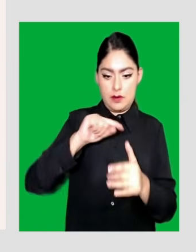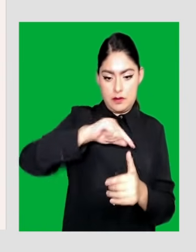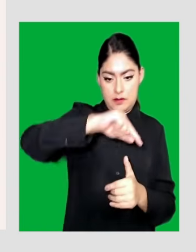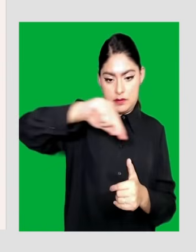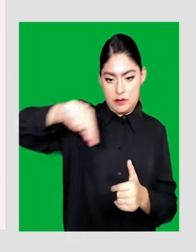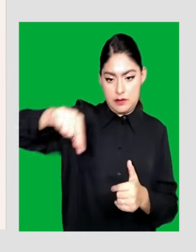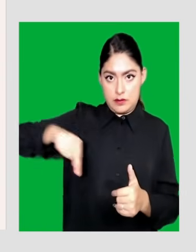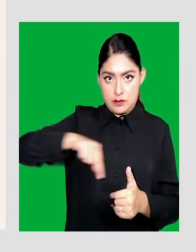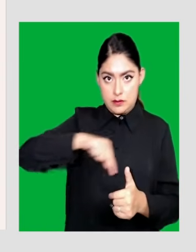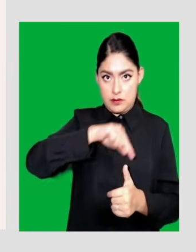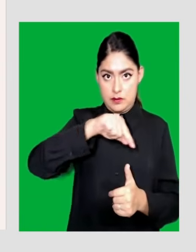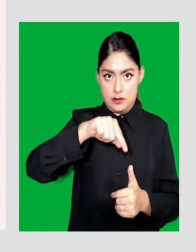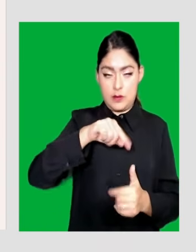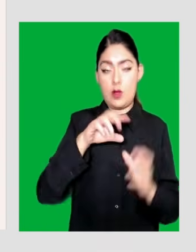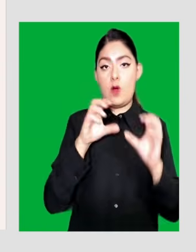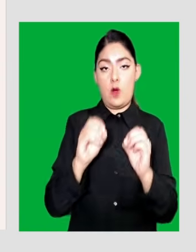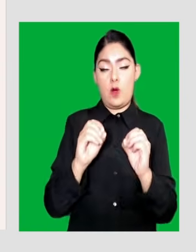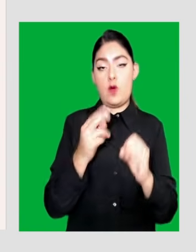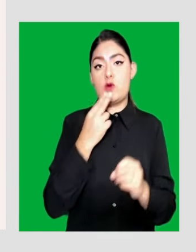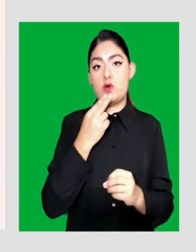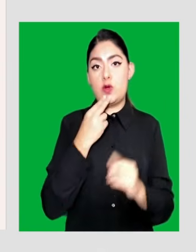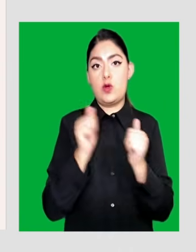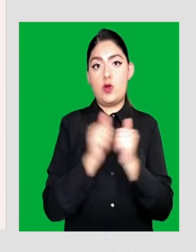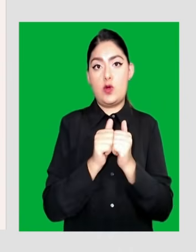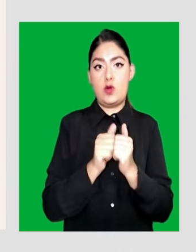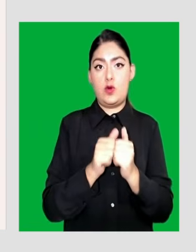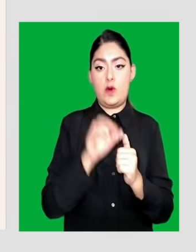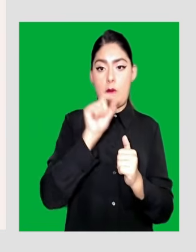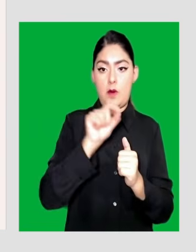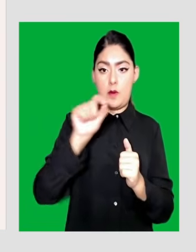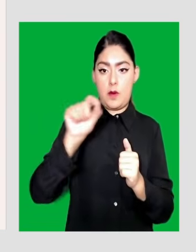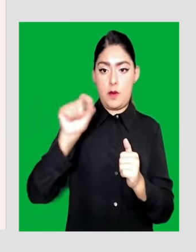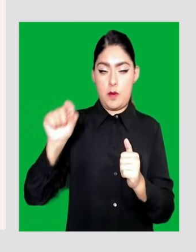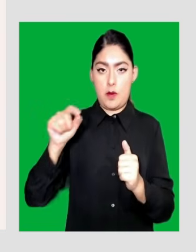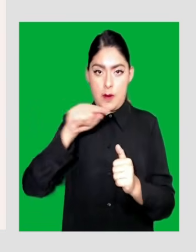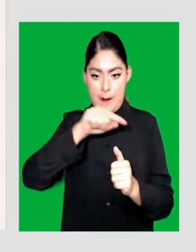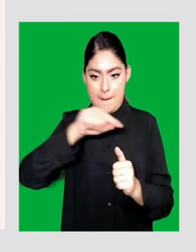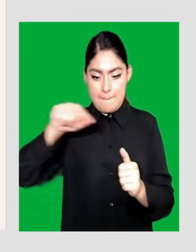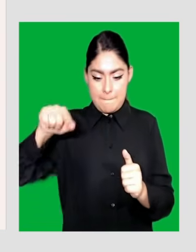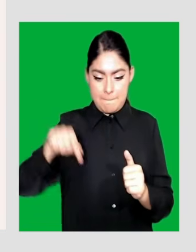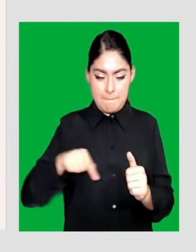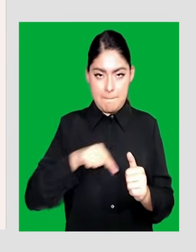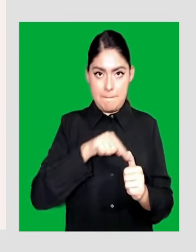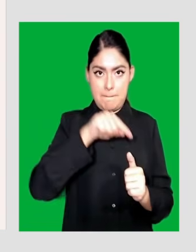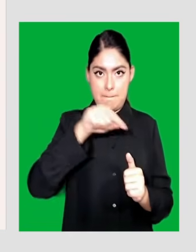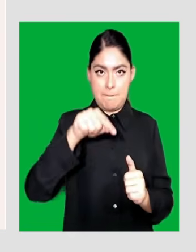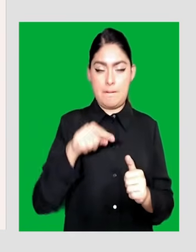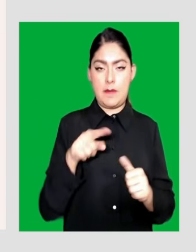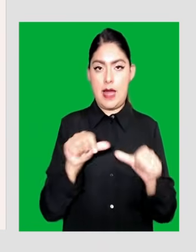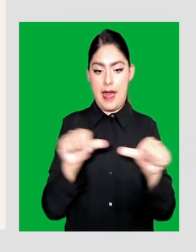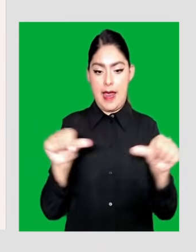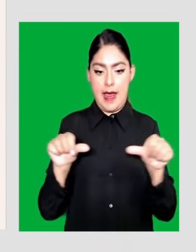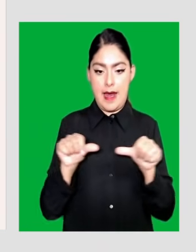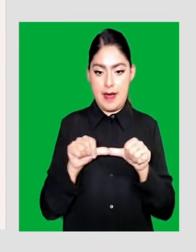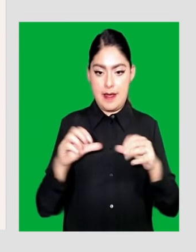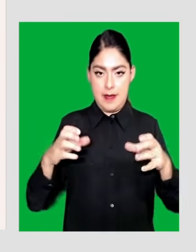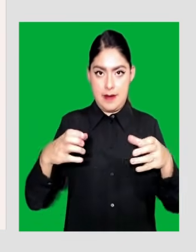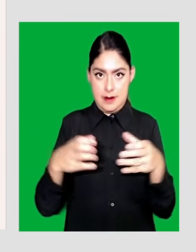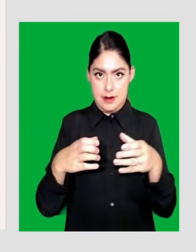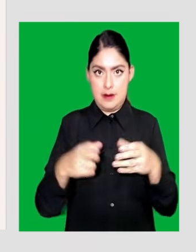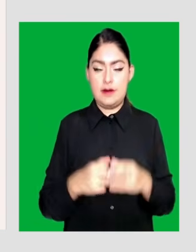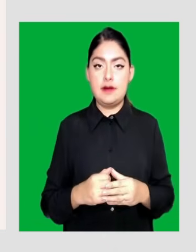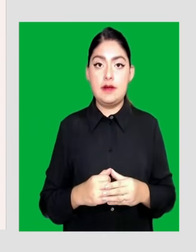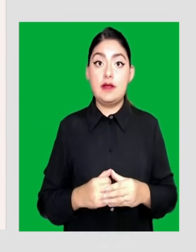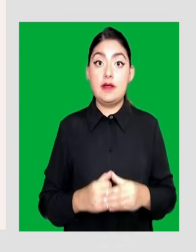Polígonos. Estos son áreas cerradas como un parque o una finca. Se pueden representar de dos maneras. Una es trazando una